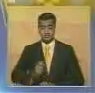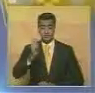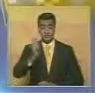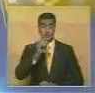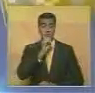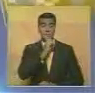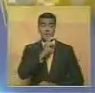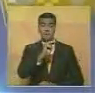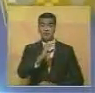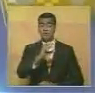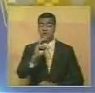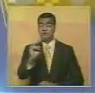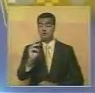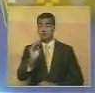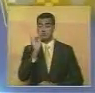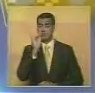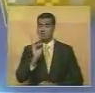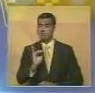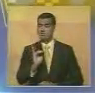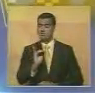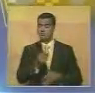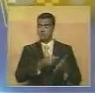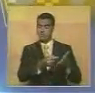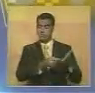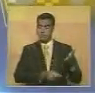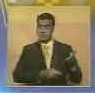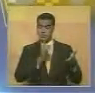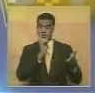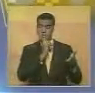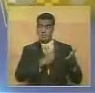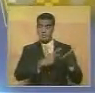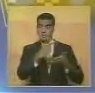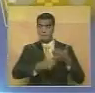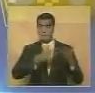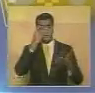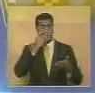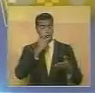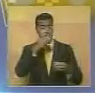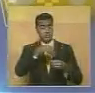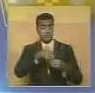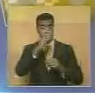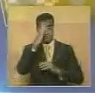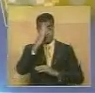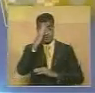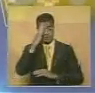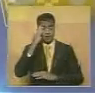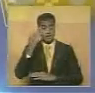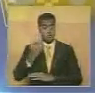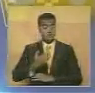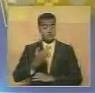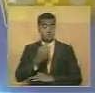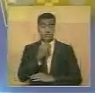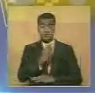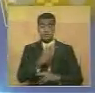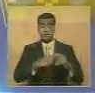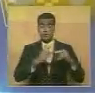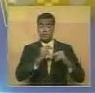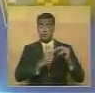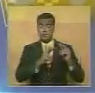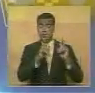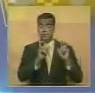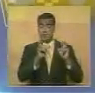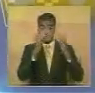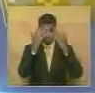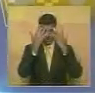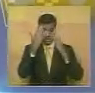La diputada María Corina Machado presentó una denuncia sobre un documento llamado Plan Sucre que está dentro de la Fuerza Armada, en el cual se pide construir una